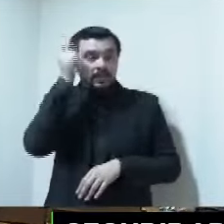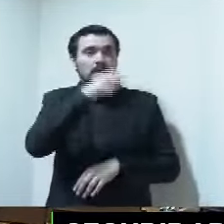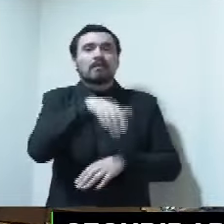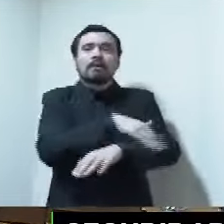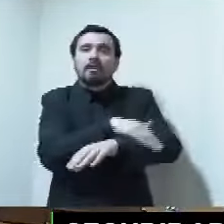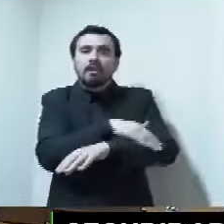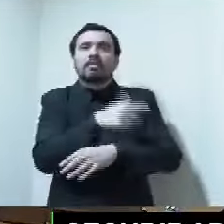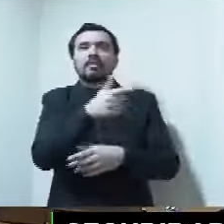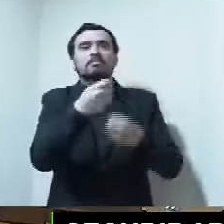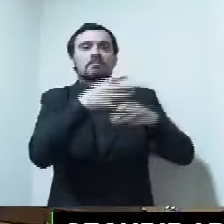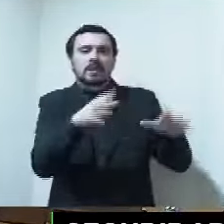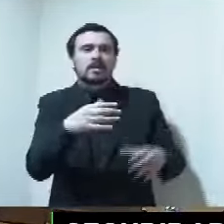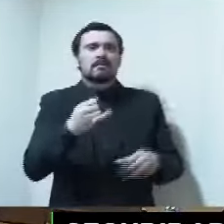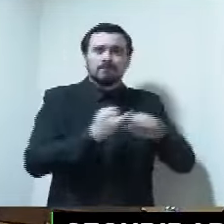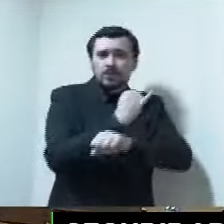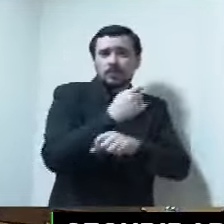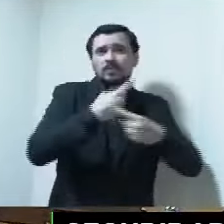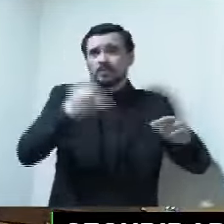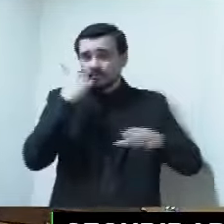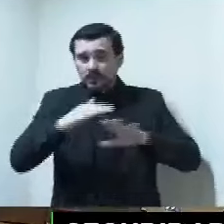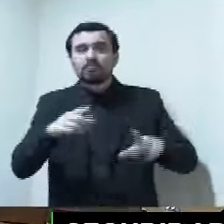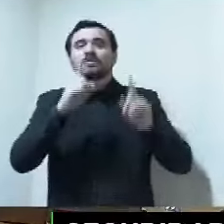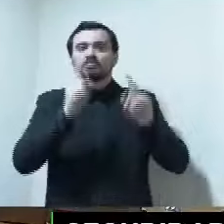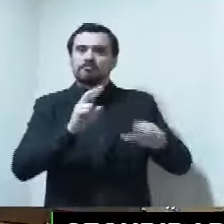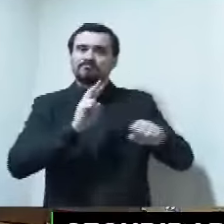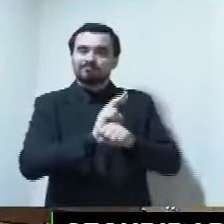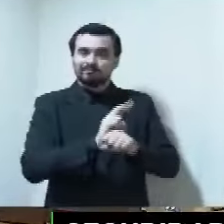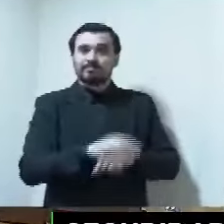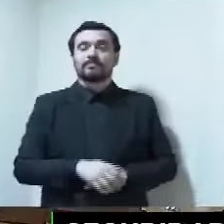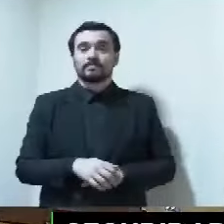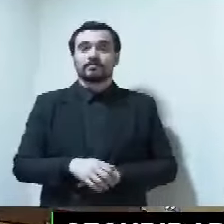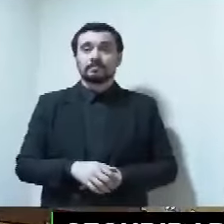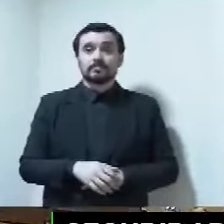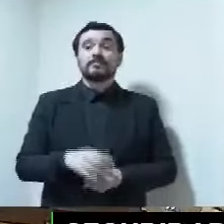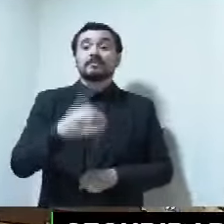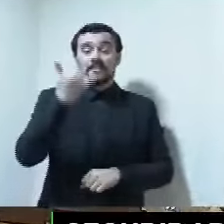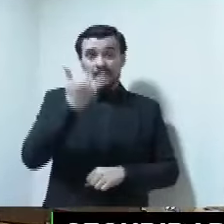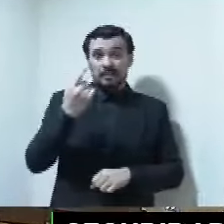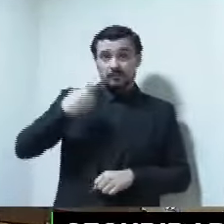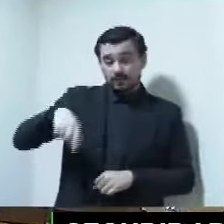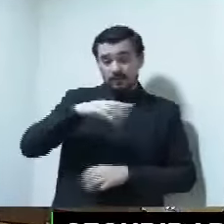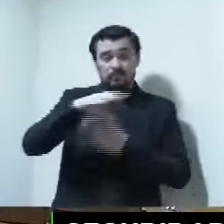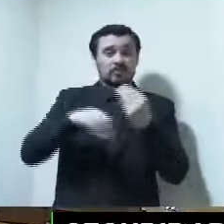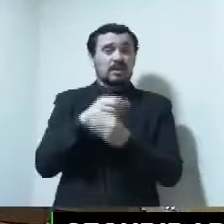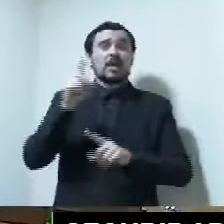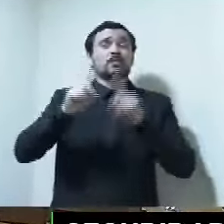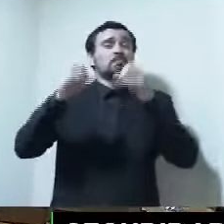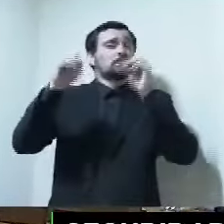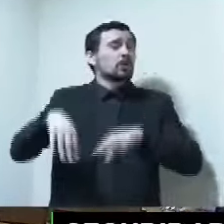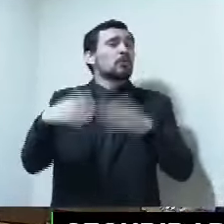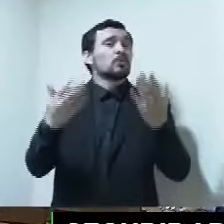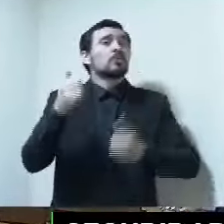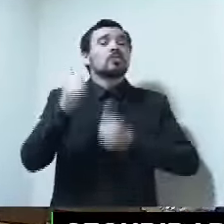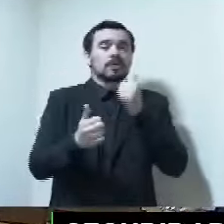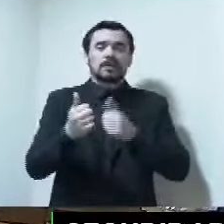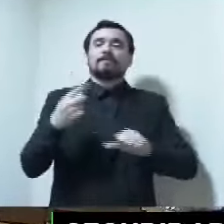de explotación y abuso infantil. Uno de los mayores males que nos aqueja como sociedad es sin duda